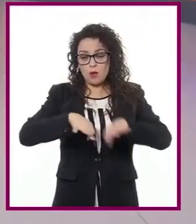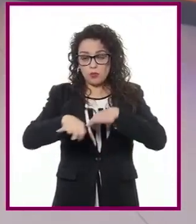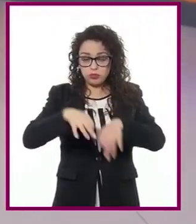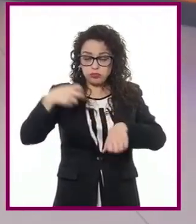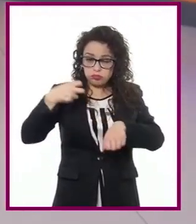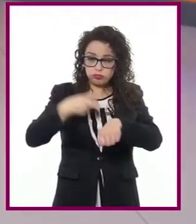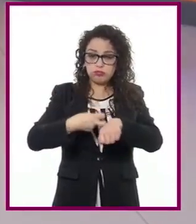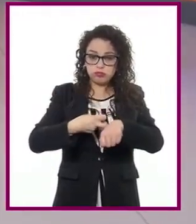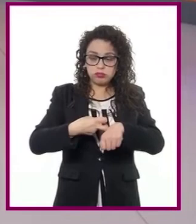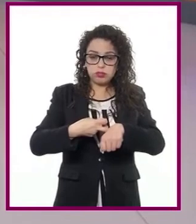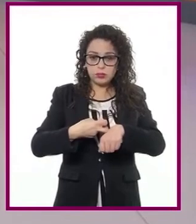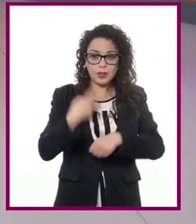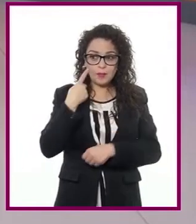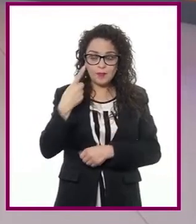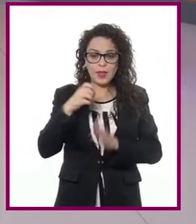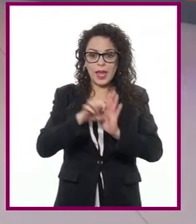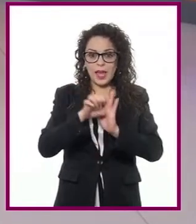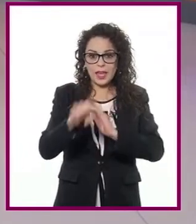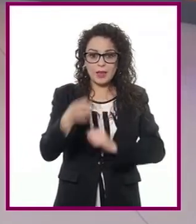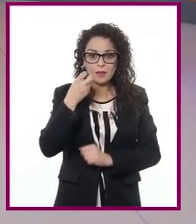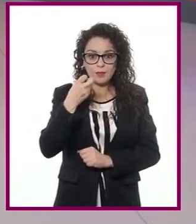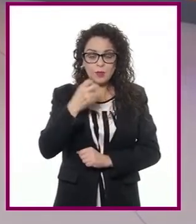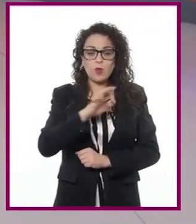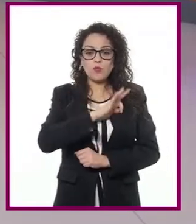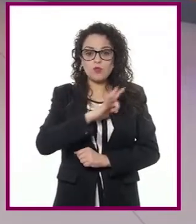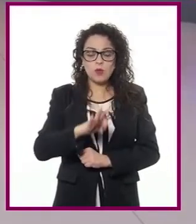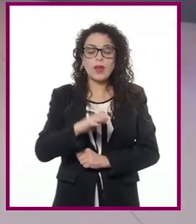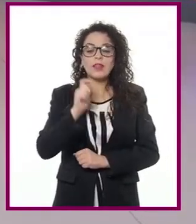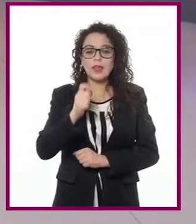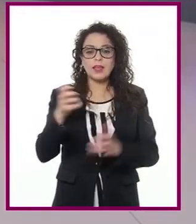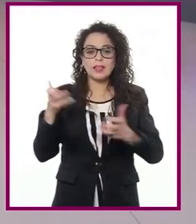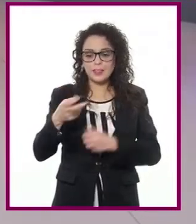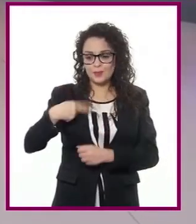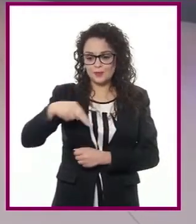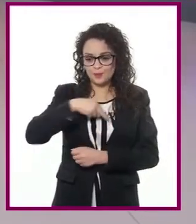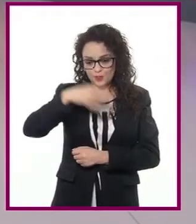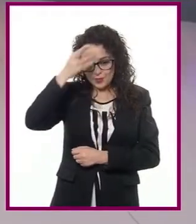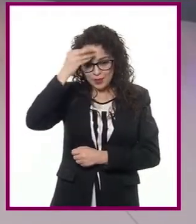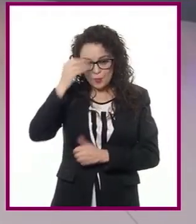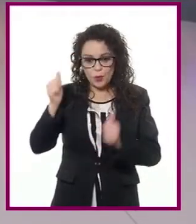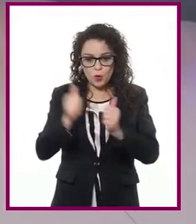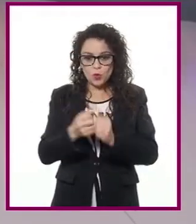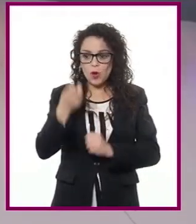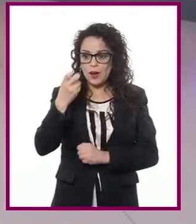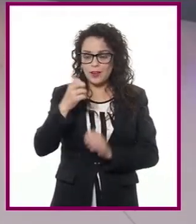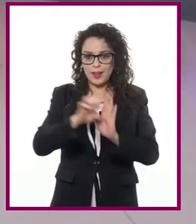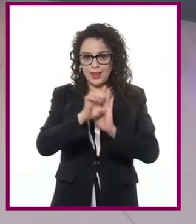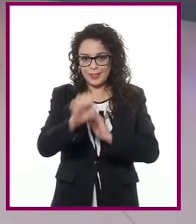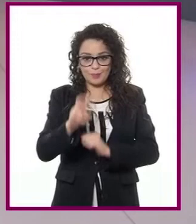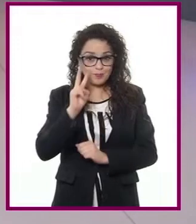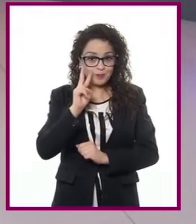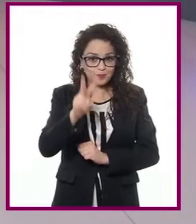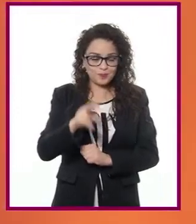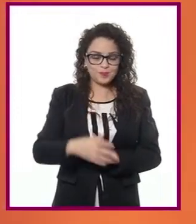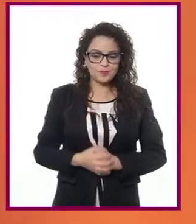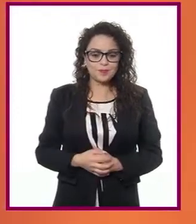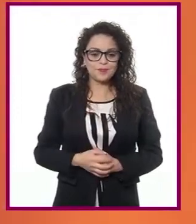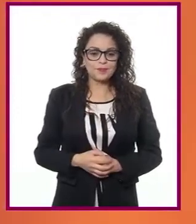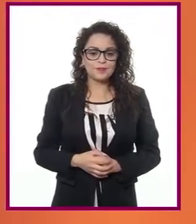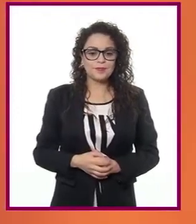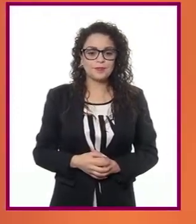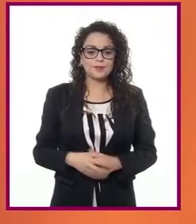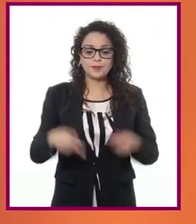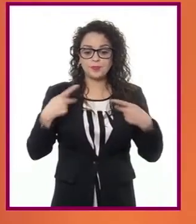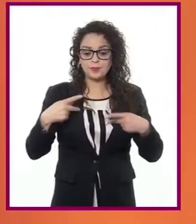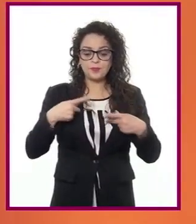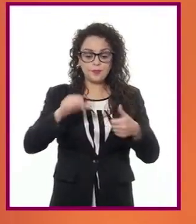Veamos un ejemplo de ello que nos permita aplicar lo que hemos aprendido a través del siguiente reto. Un